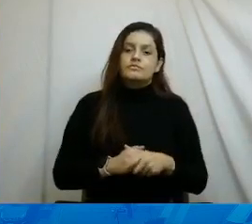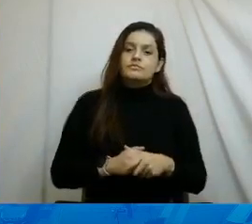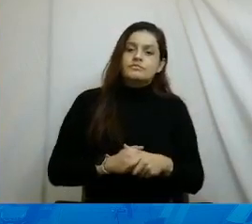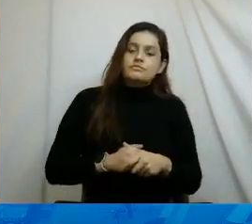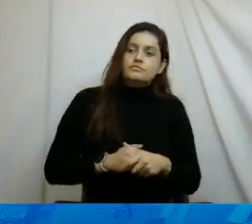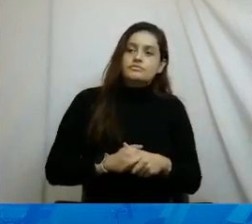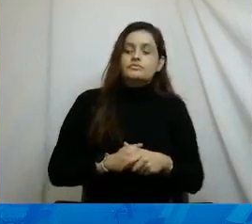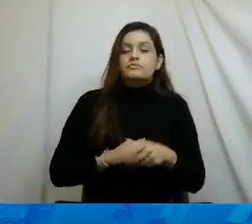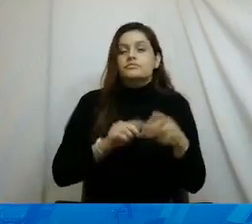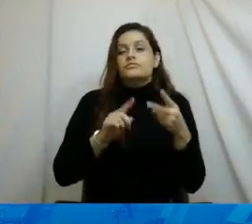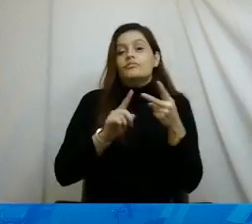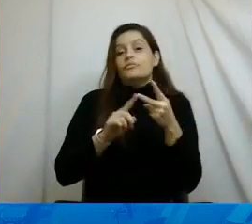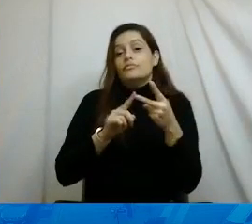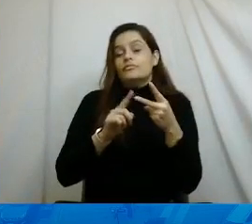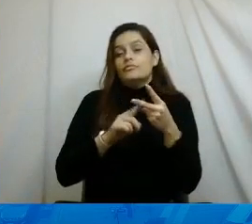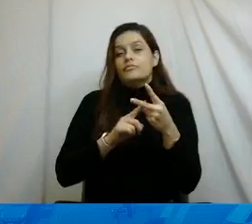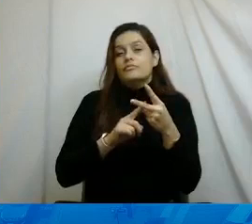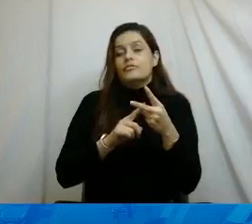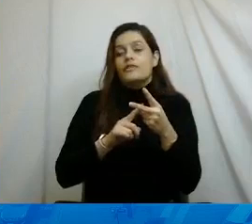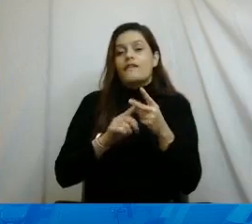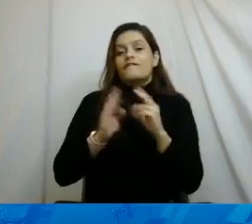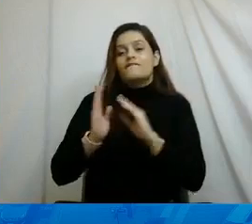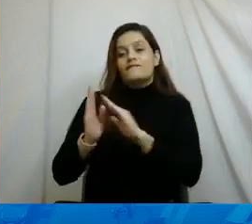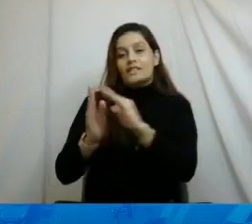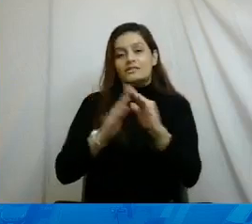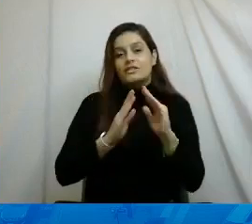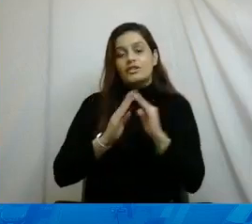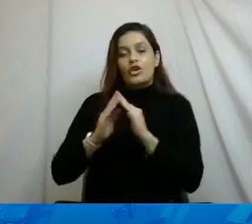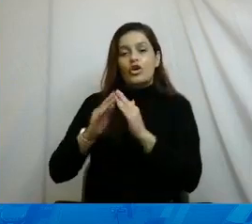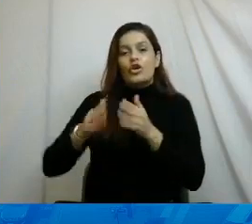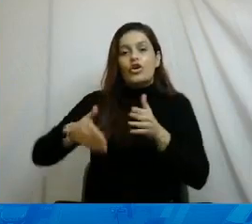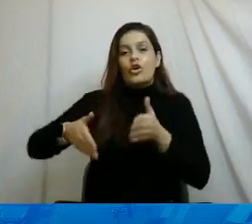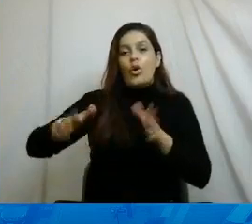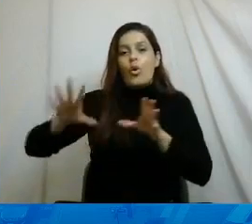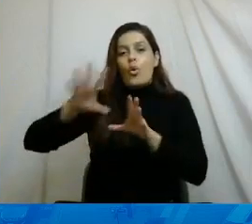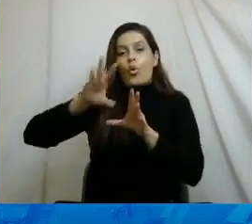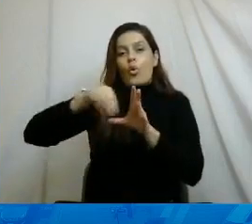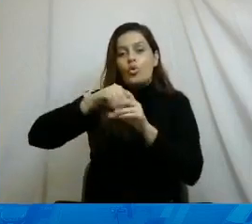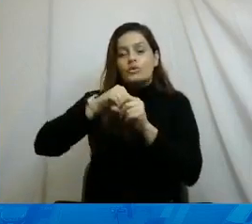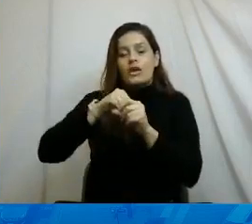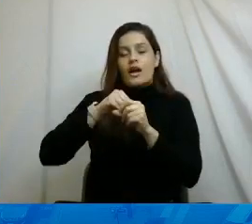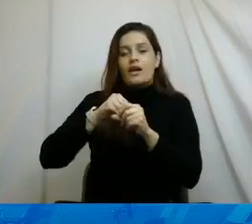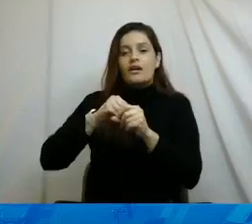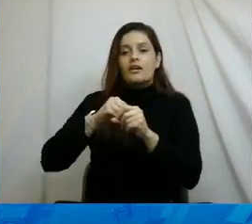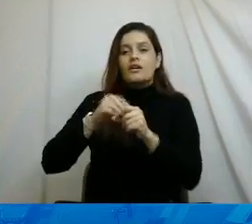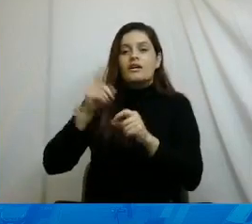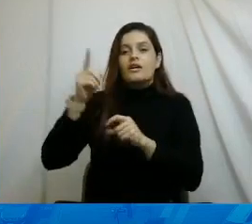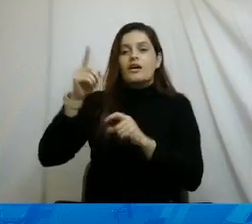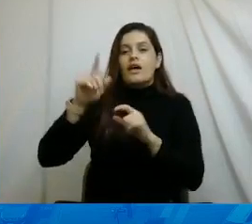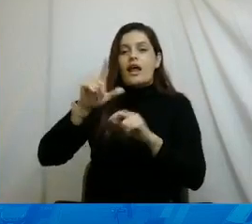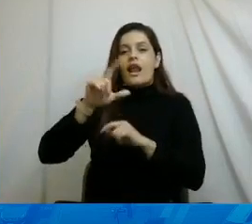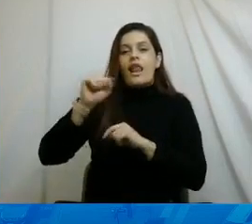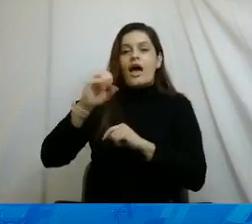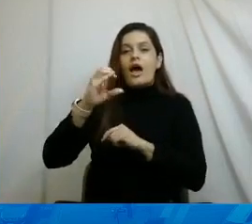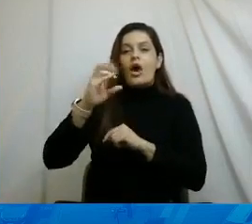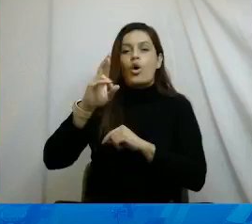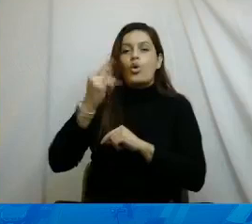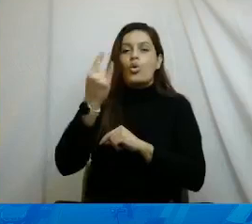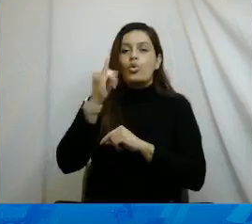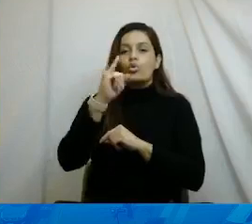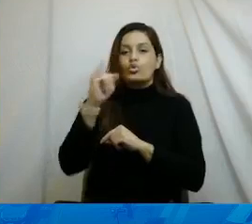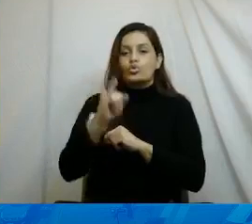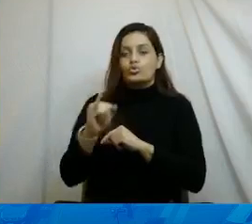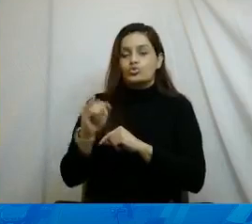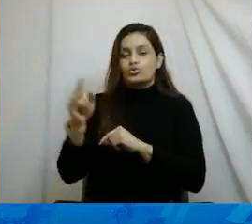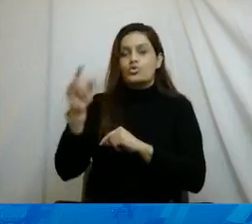Como segundo punto varios, la Junta de Vecinos Camino La Cruz, a través de su presidenta Rosa Encina, solicita a la